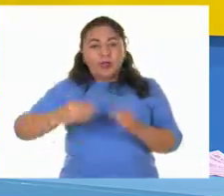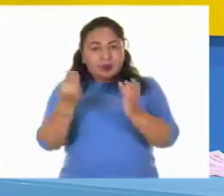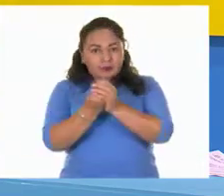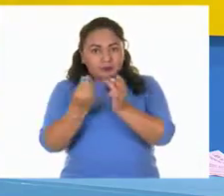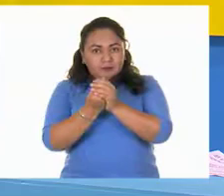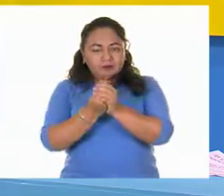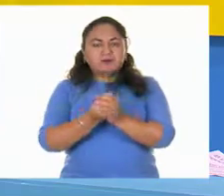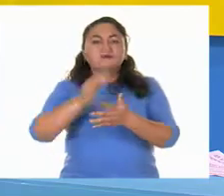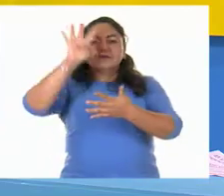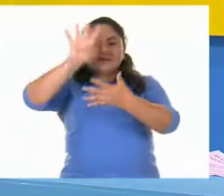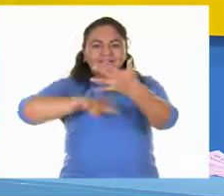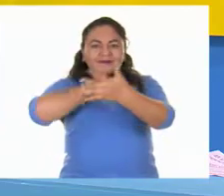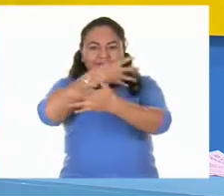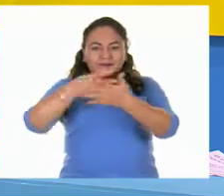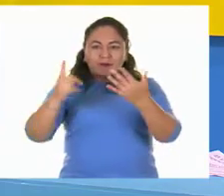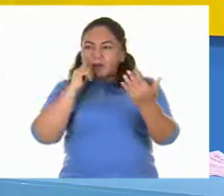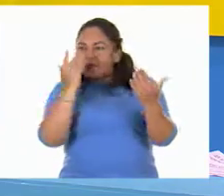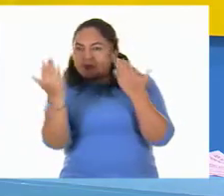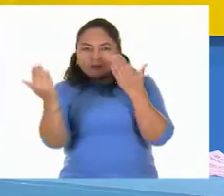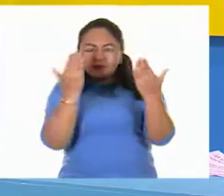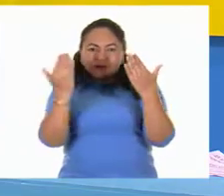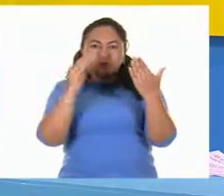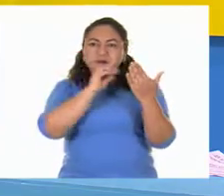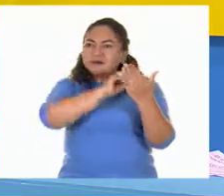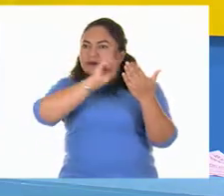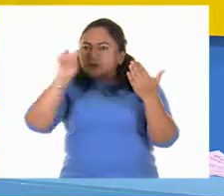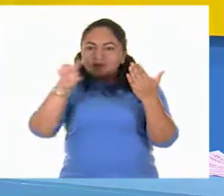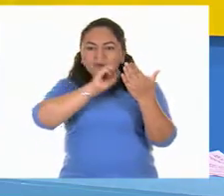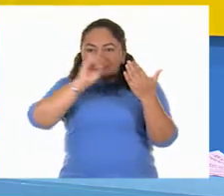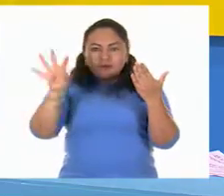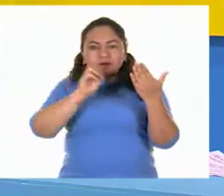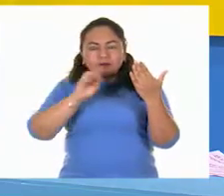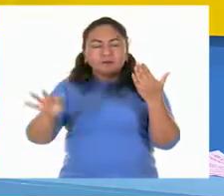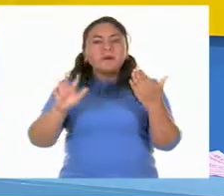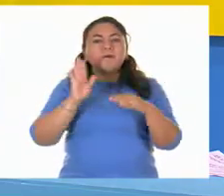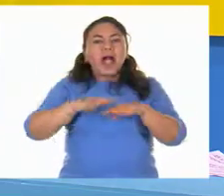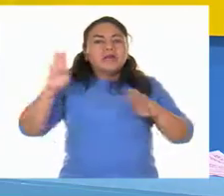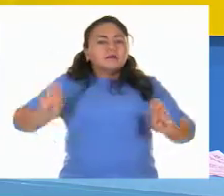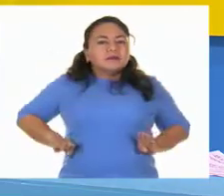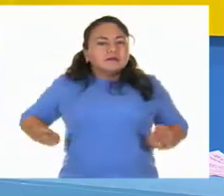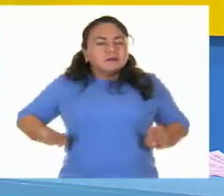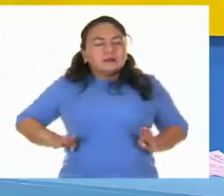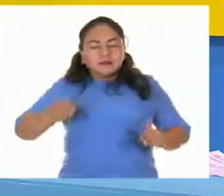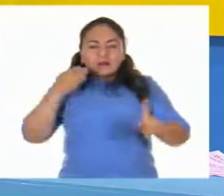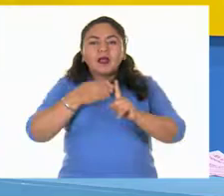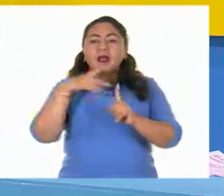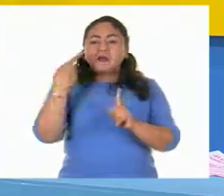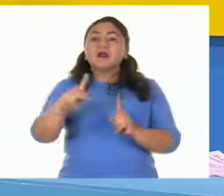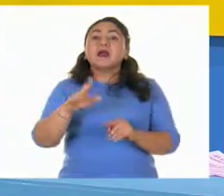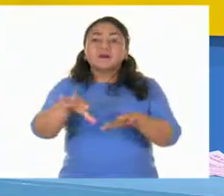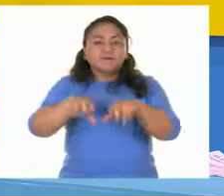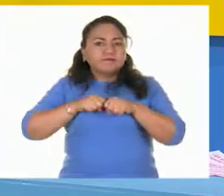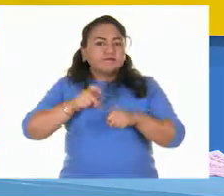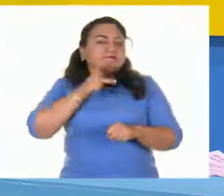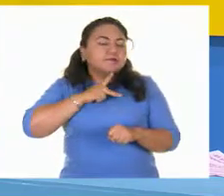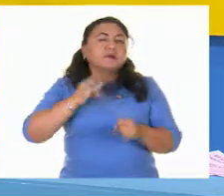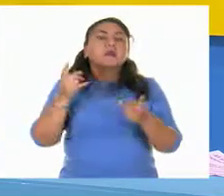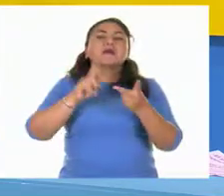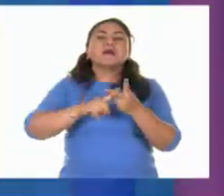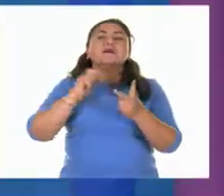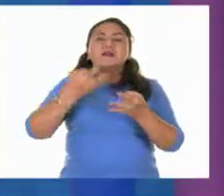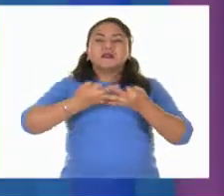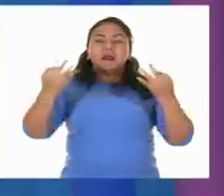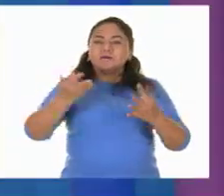llenar un cuadro comparativo en el que iremos registrando las principales características tanto de la expropiación petrolera como del reparto